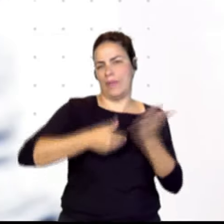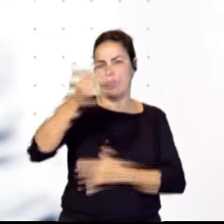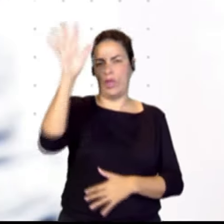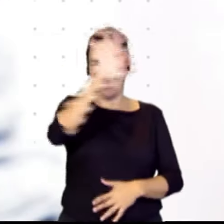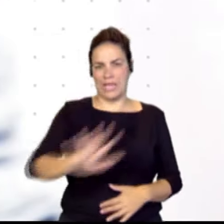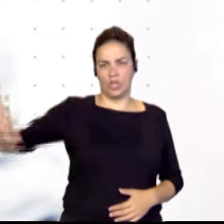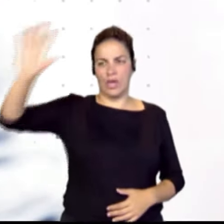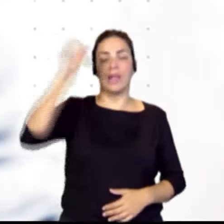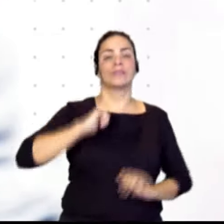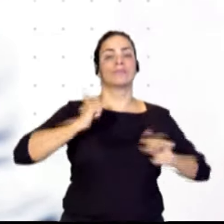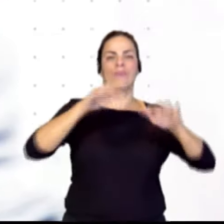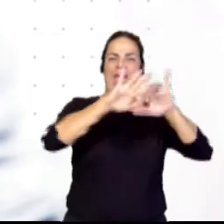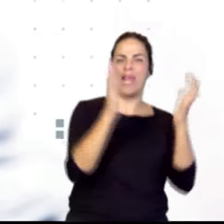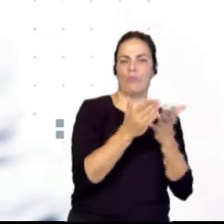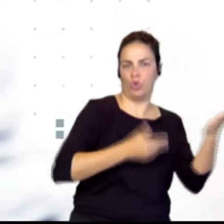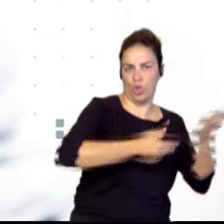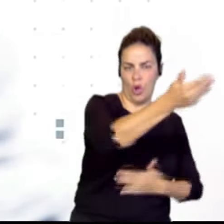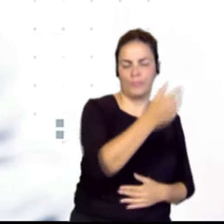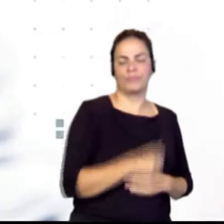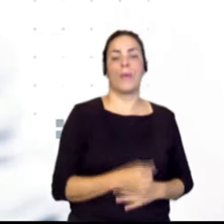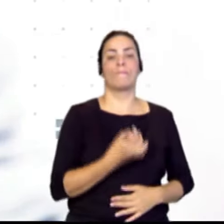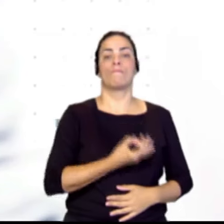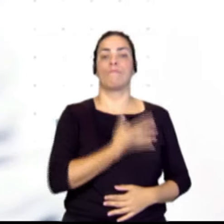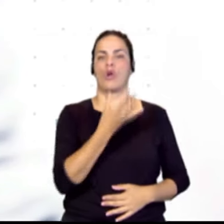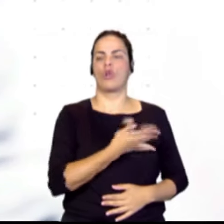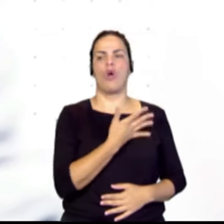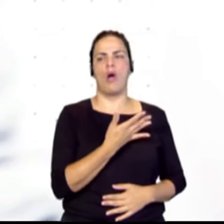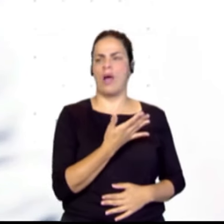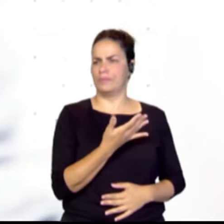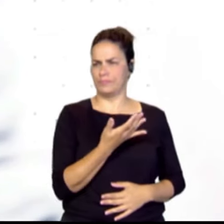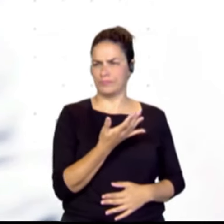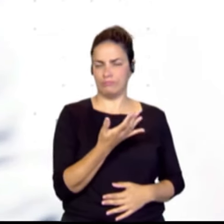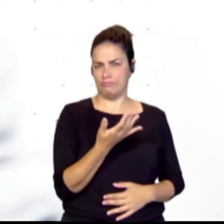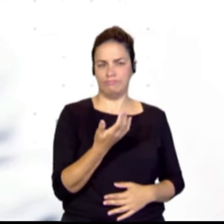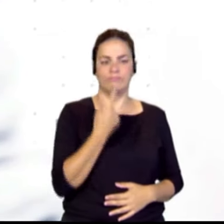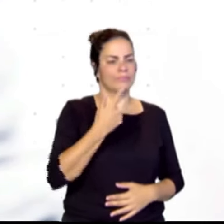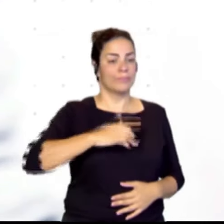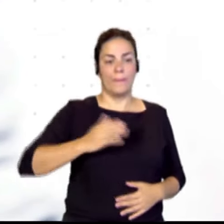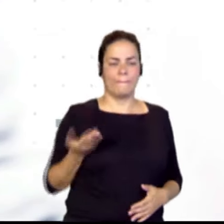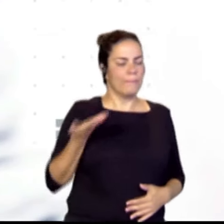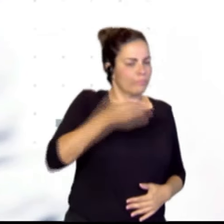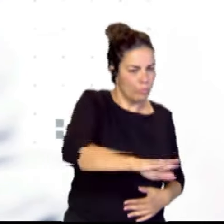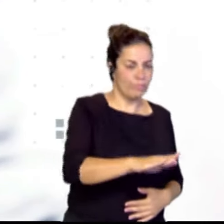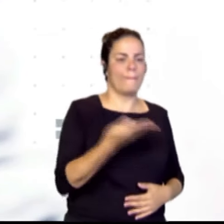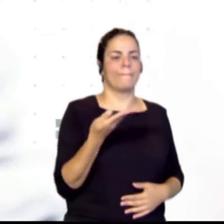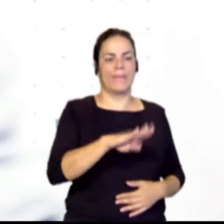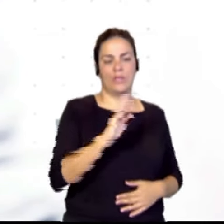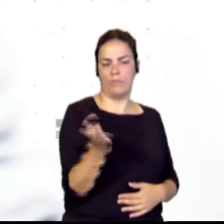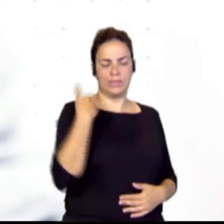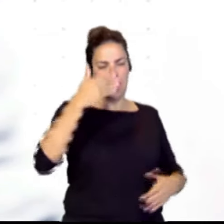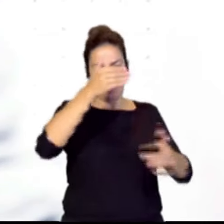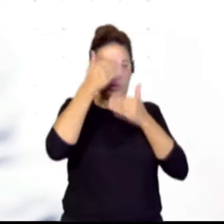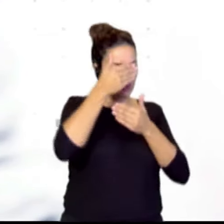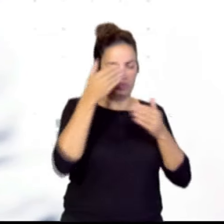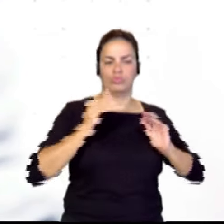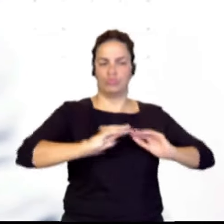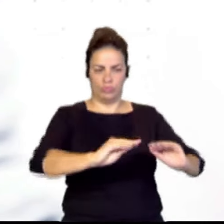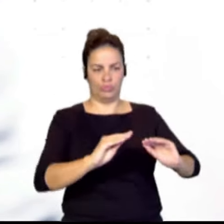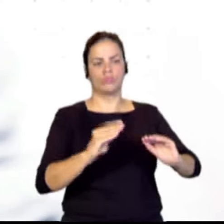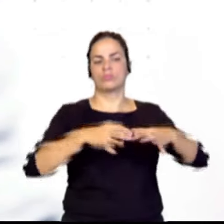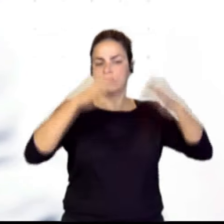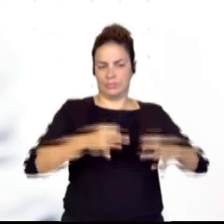comenzamos con el mundo moncloa deplora el pasado de tarra de bildu tras 5 años de blanqueo afirman la semana de las elecciones